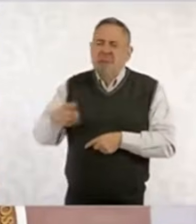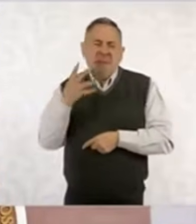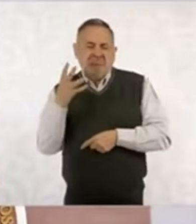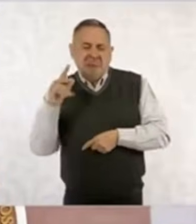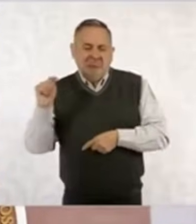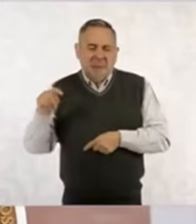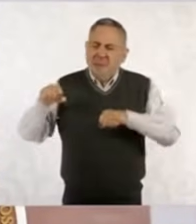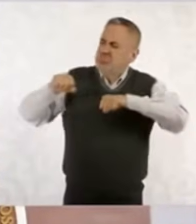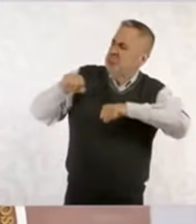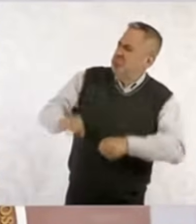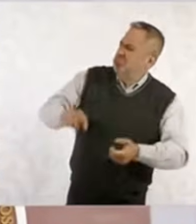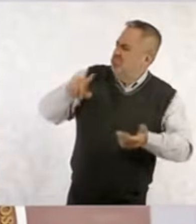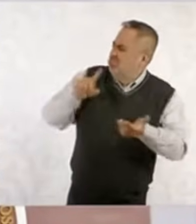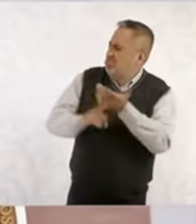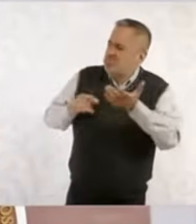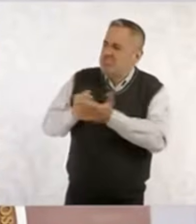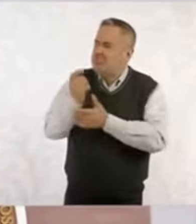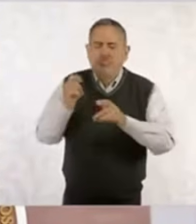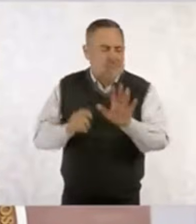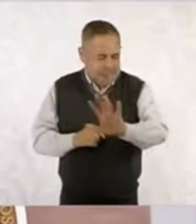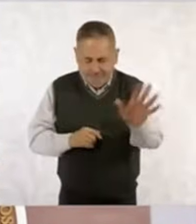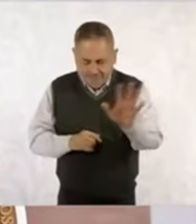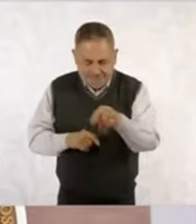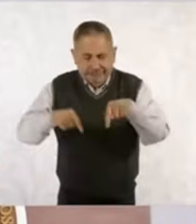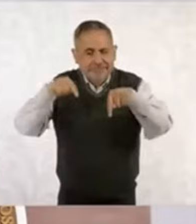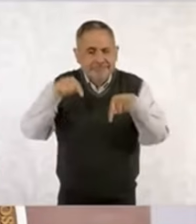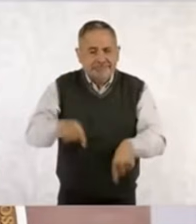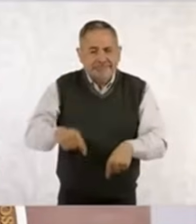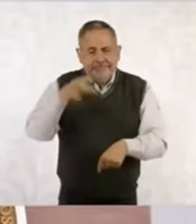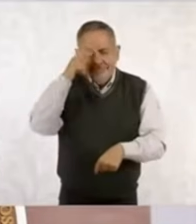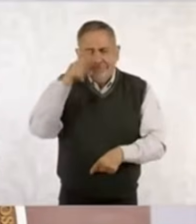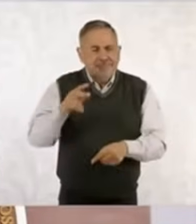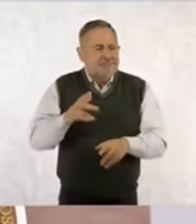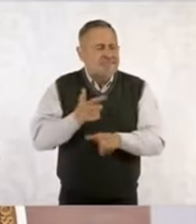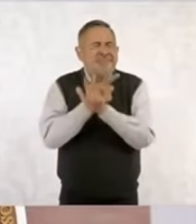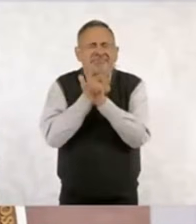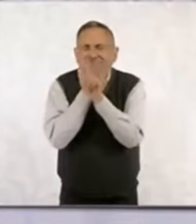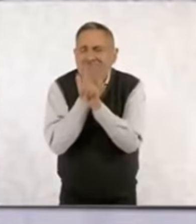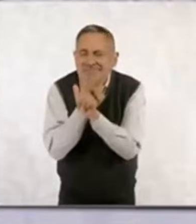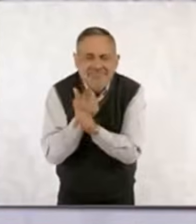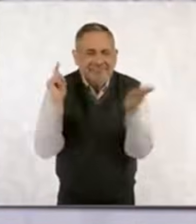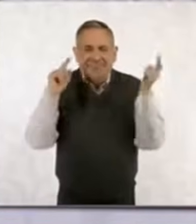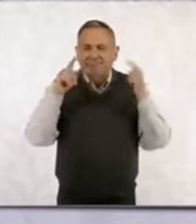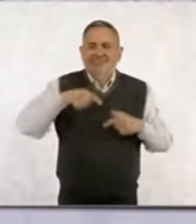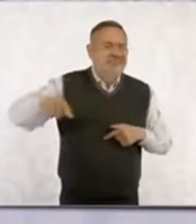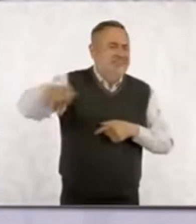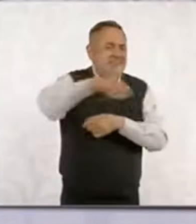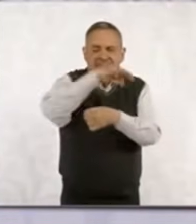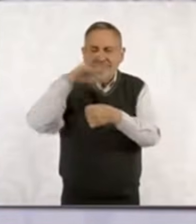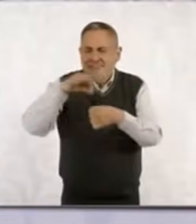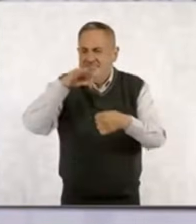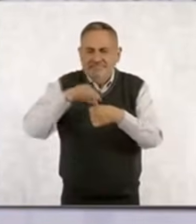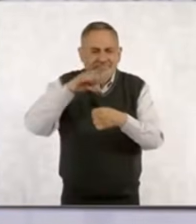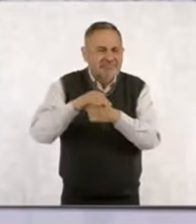somos autoritarios, aquí hay democracia absoluta. No se persigue a